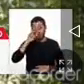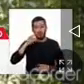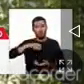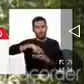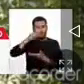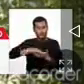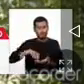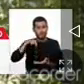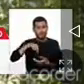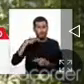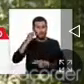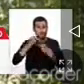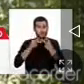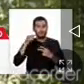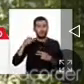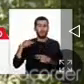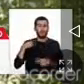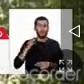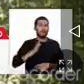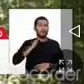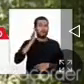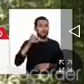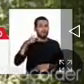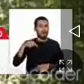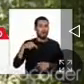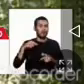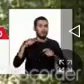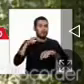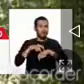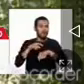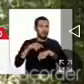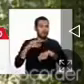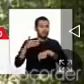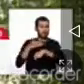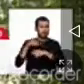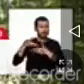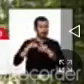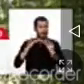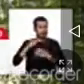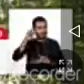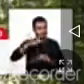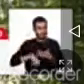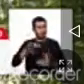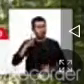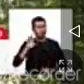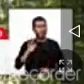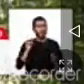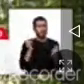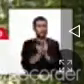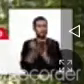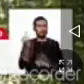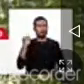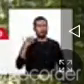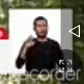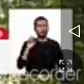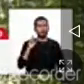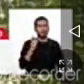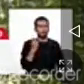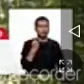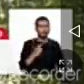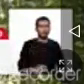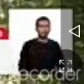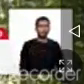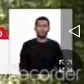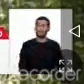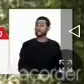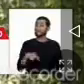firmamos justo en la visita de Estado que hice en vísperas de la histórica firma del 28 de abril de 2011. De tal